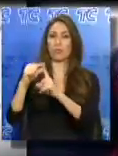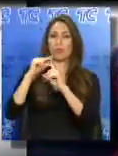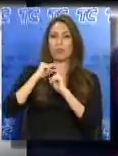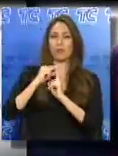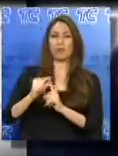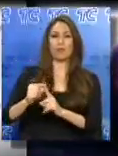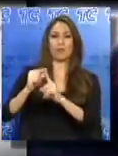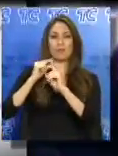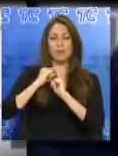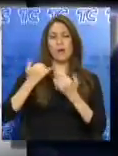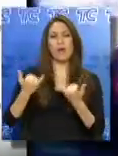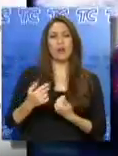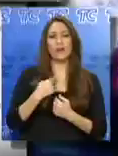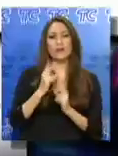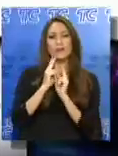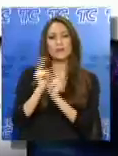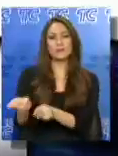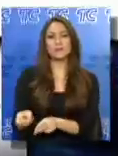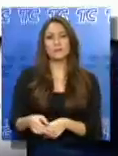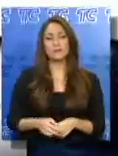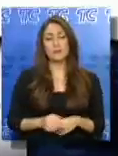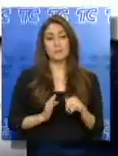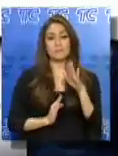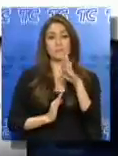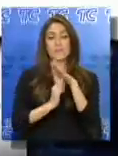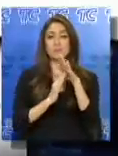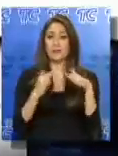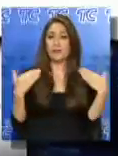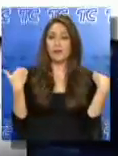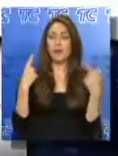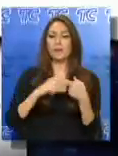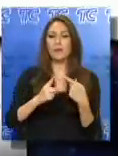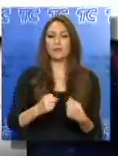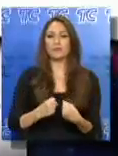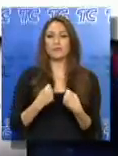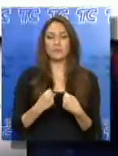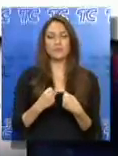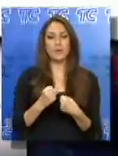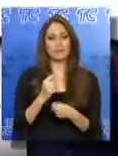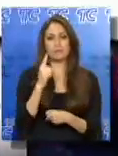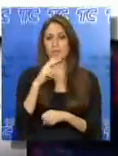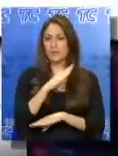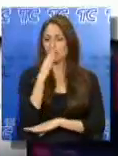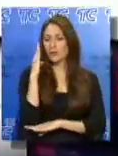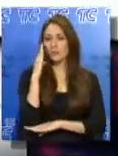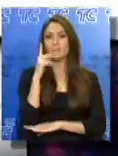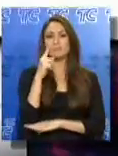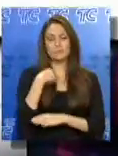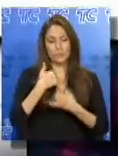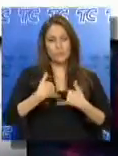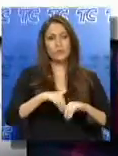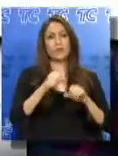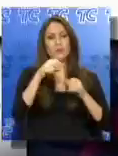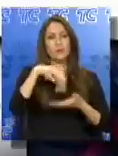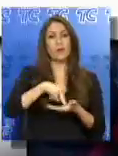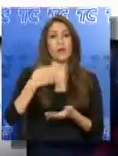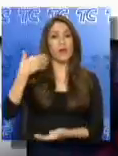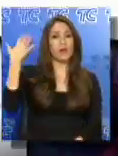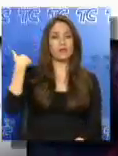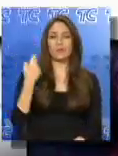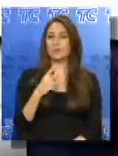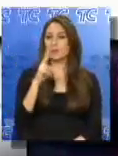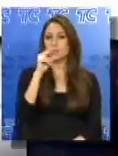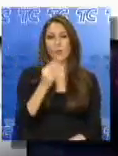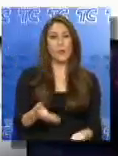vejámenes. Responderemos. Con paz, con alegría, pero con firmeza. Por fin podré estar junto a ustedes. El pasado no